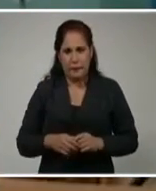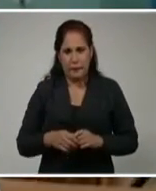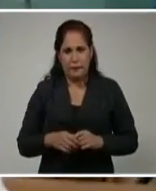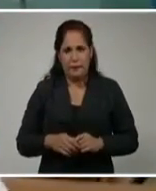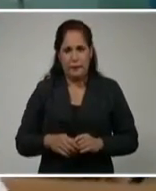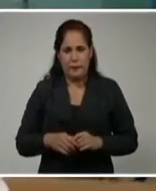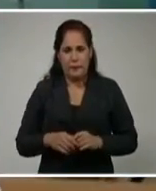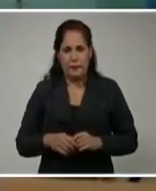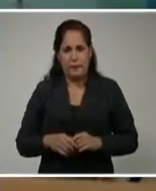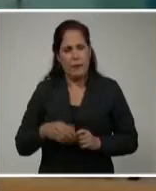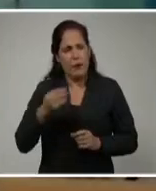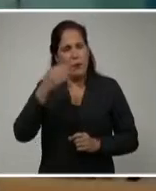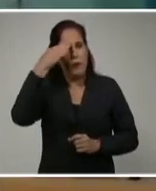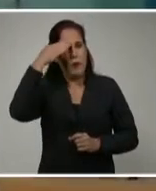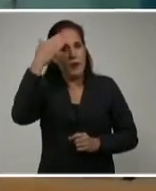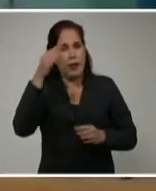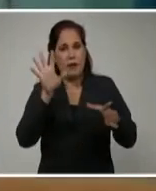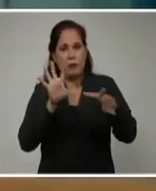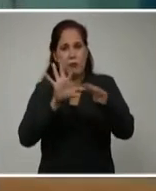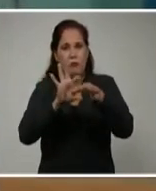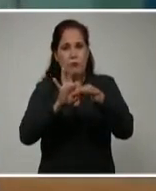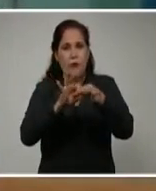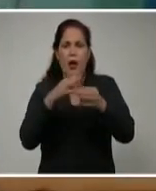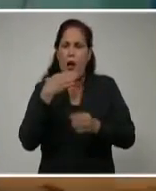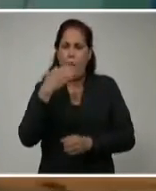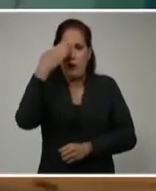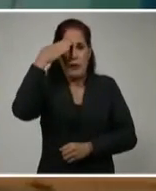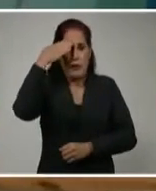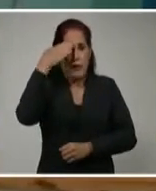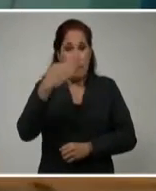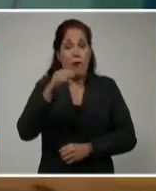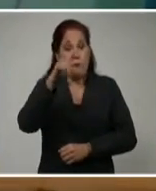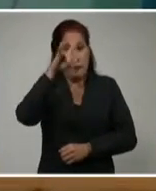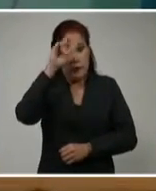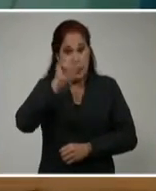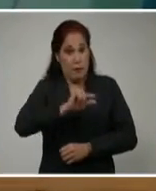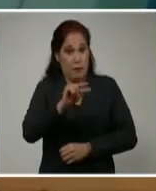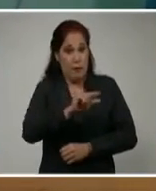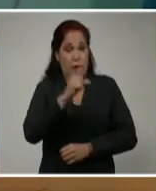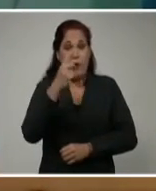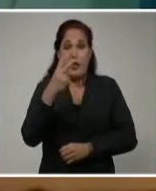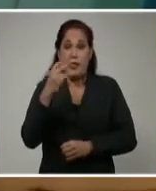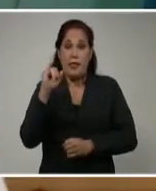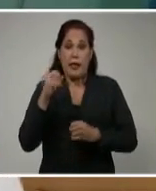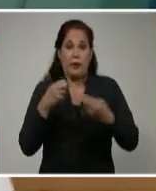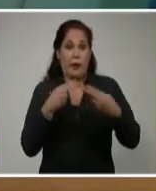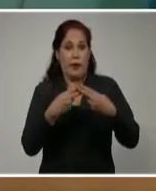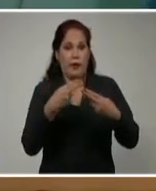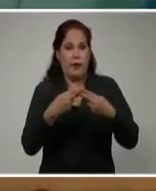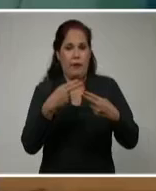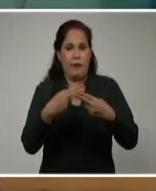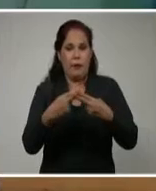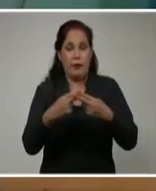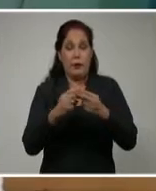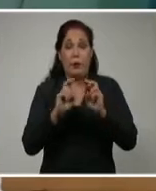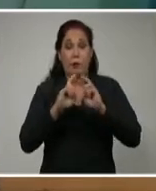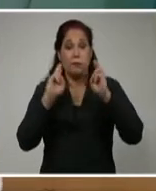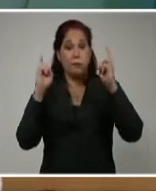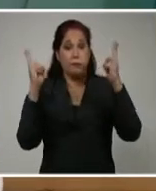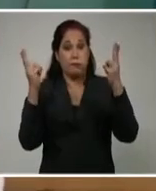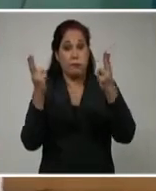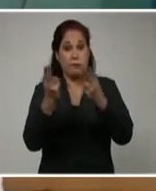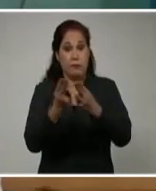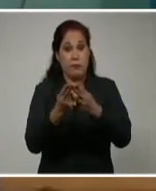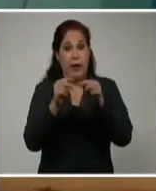Sí, muchísimas gracias, Sandy Luis. Un placer saludarlos. En efecto, en breve, sexto juego de la gran final desde este parque beisbolero José Antonio